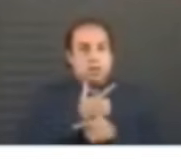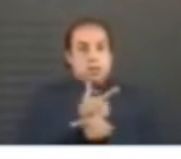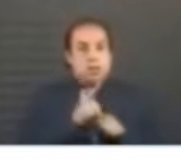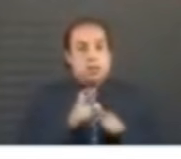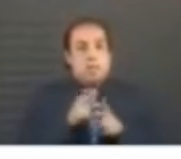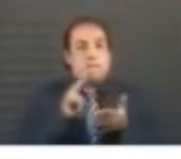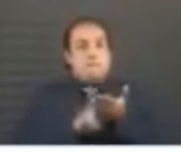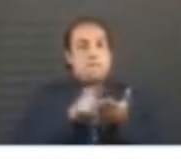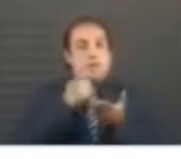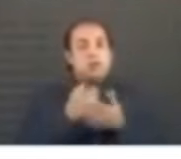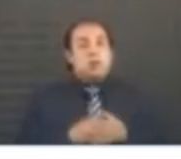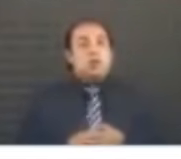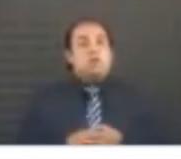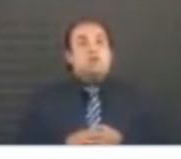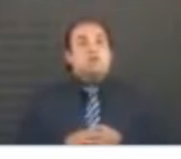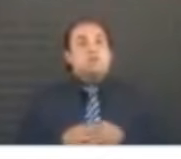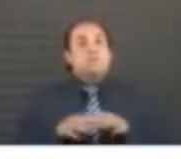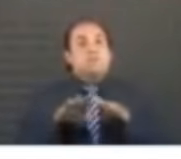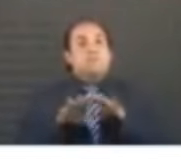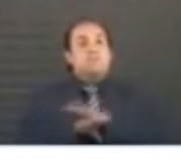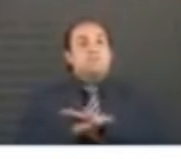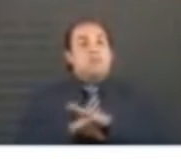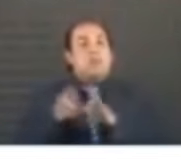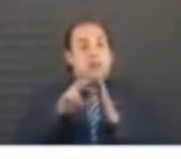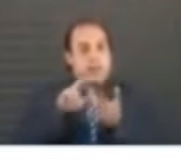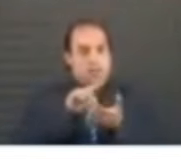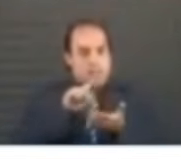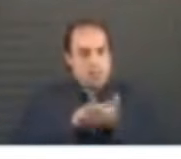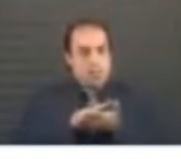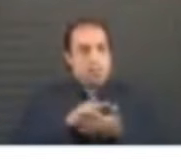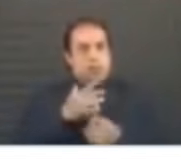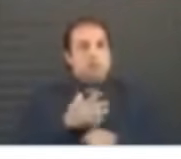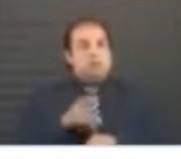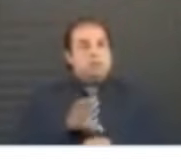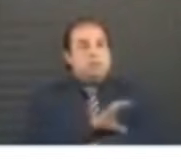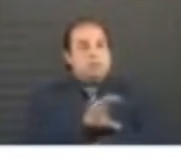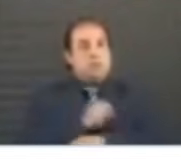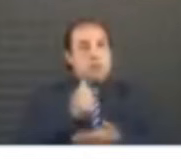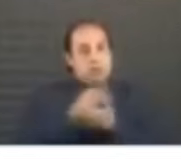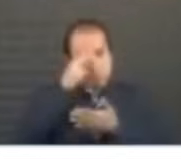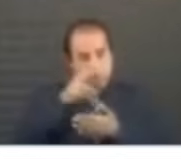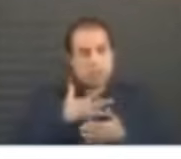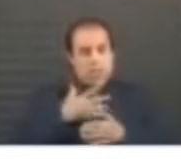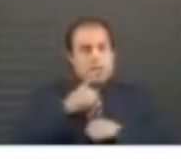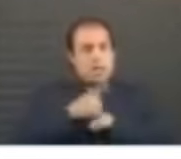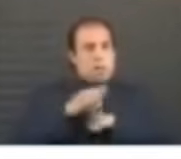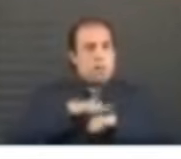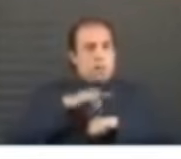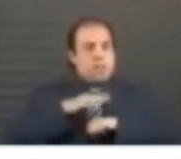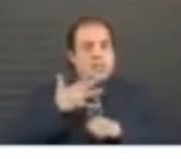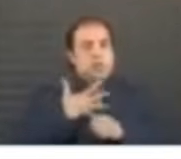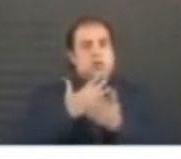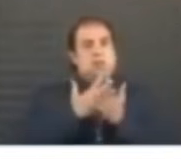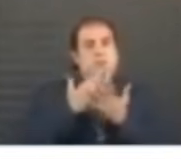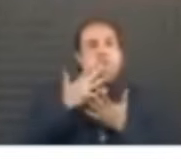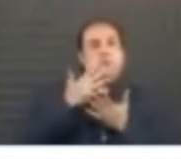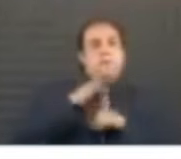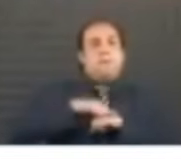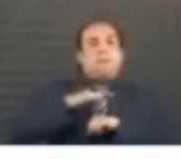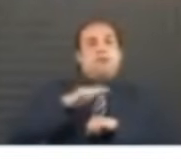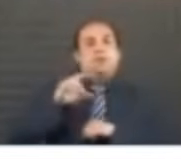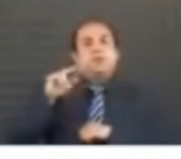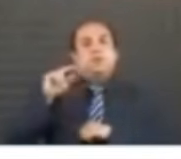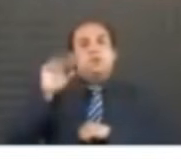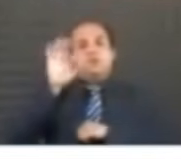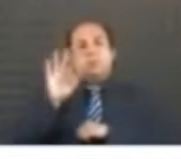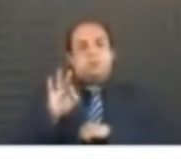por la reforma energética, la Ciudad de México es la entidad del país más afectada en este aumento. Tiene un aumento de más del 80%